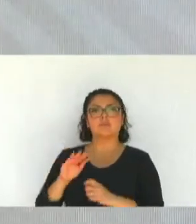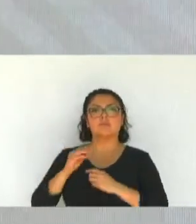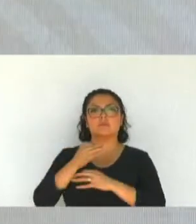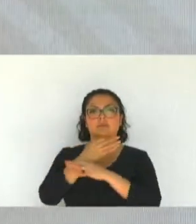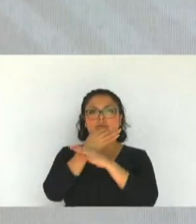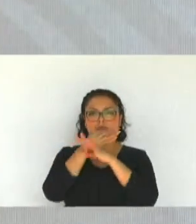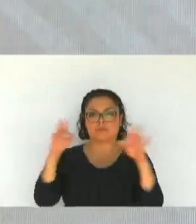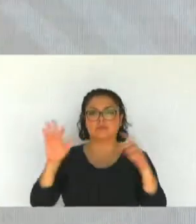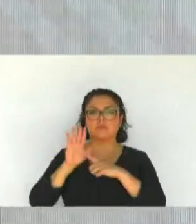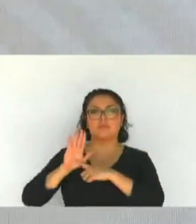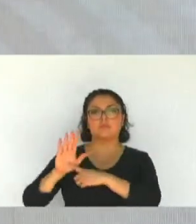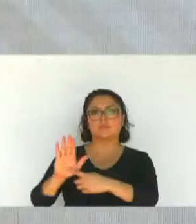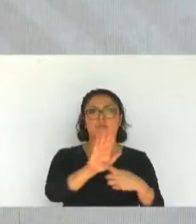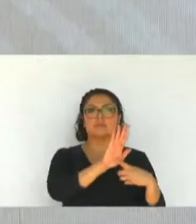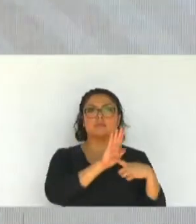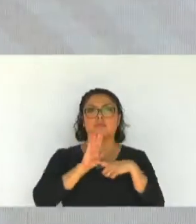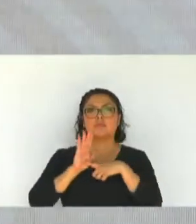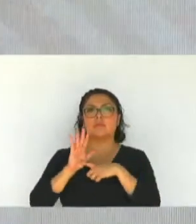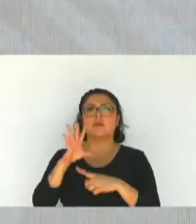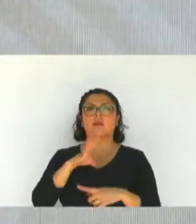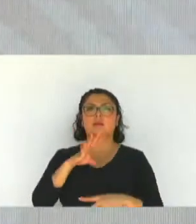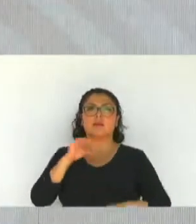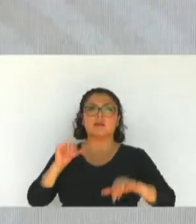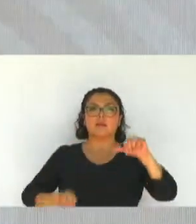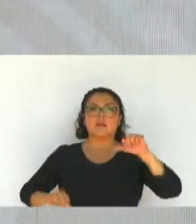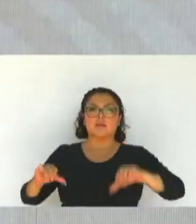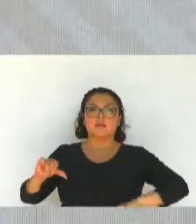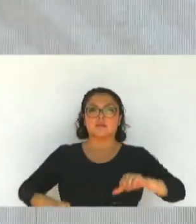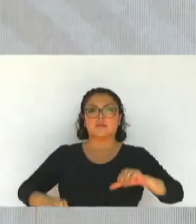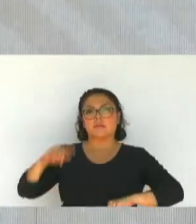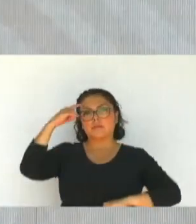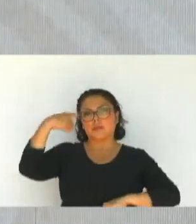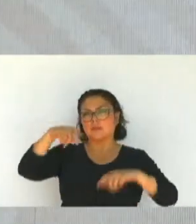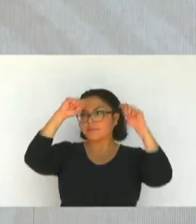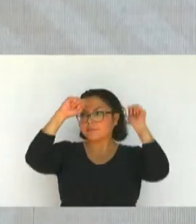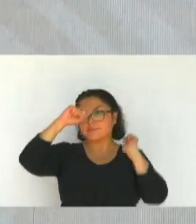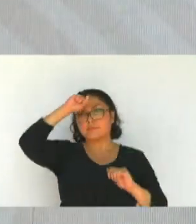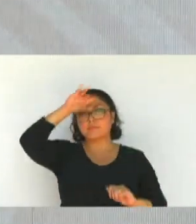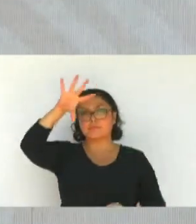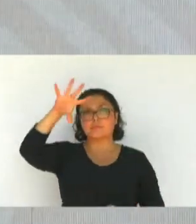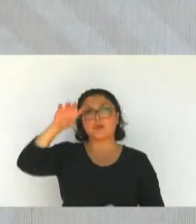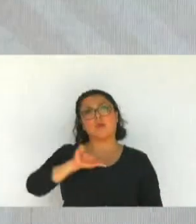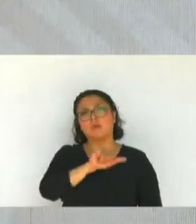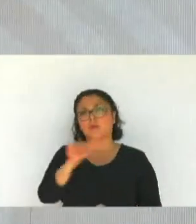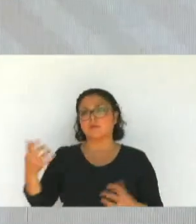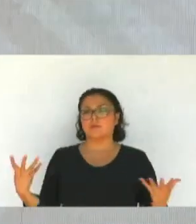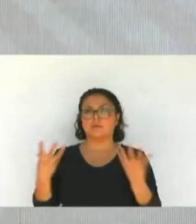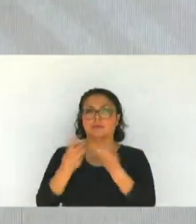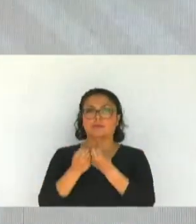actividad minera para que pudiera reiniciar sus operaciones junto a otros sectores.